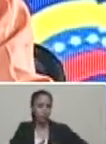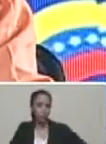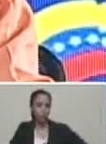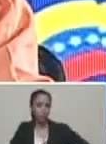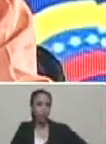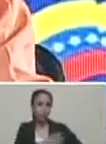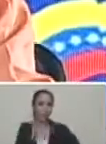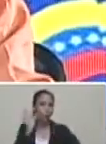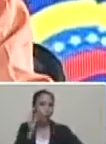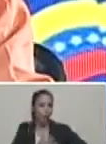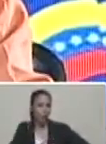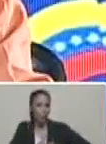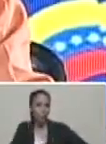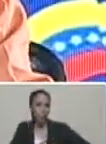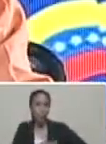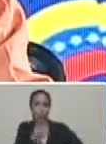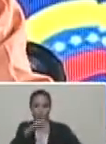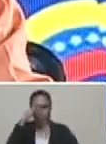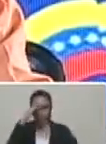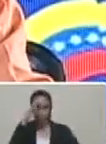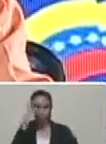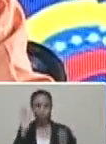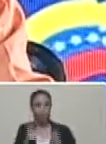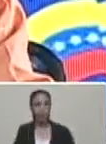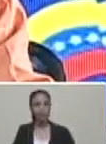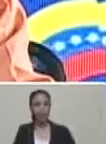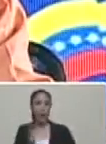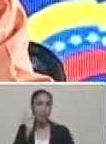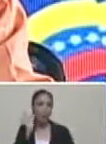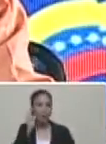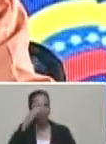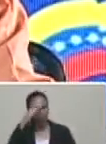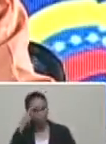todo. Yo creo que eso fue Barrio Adentro. Porque